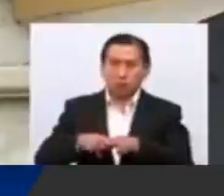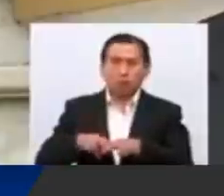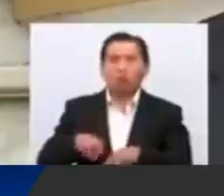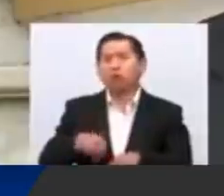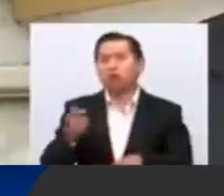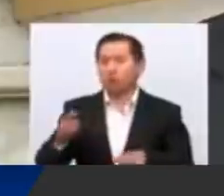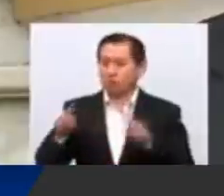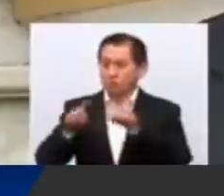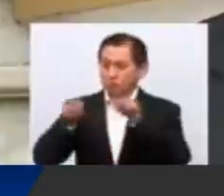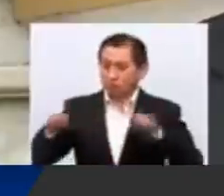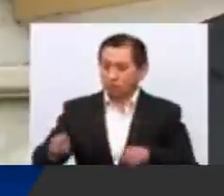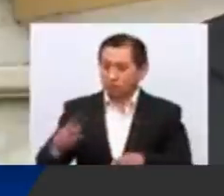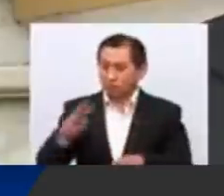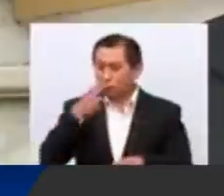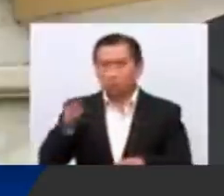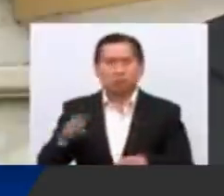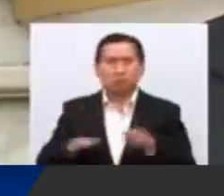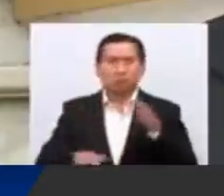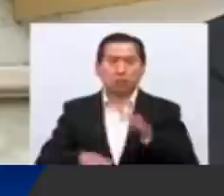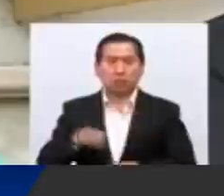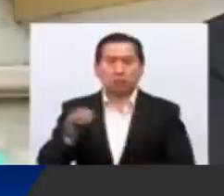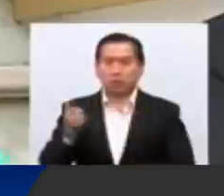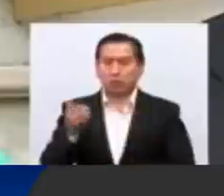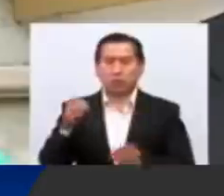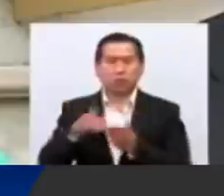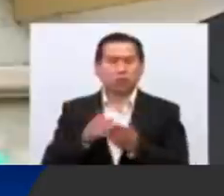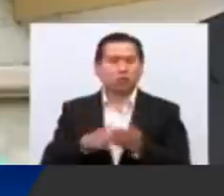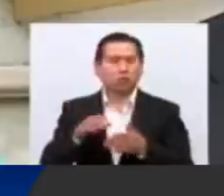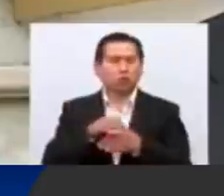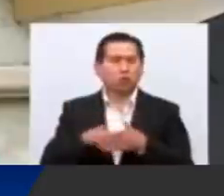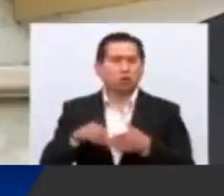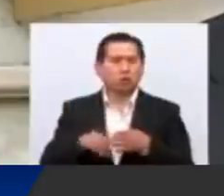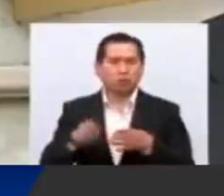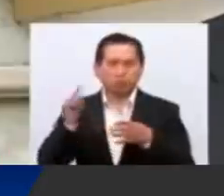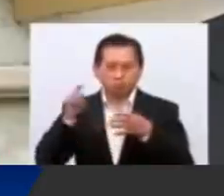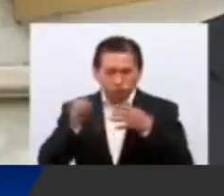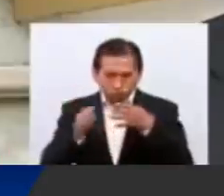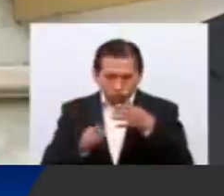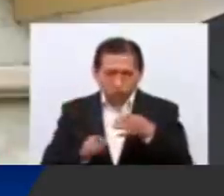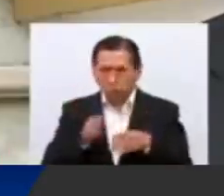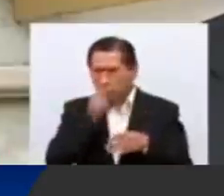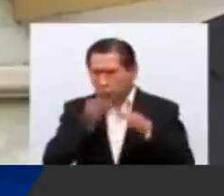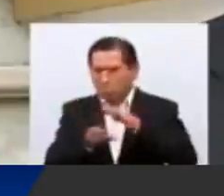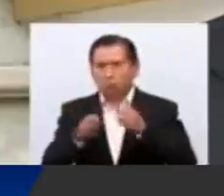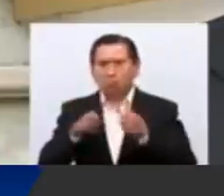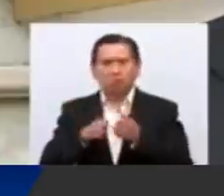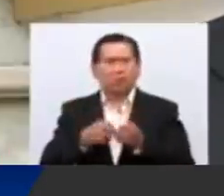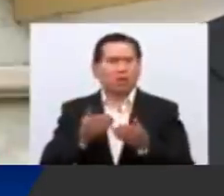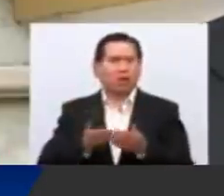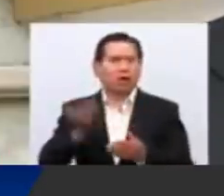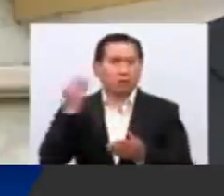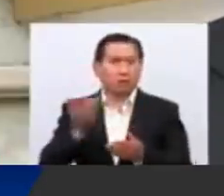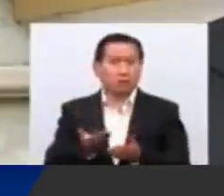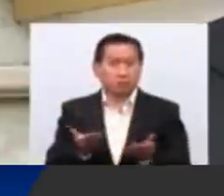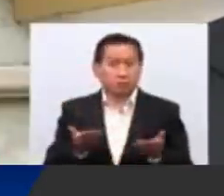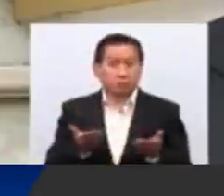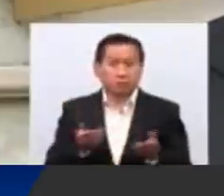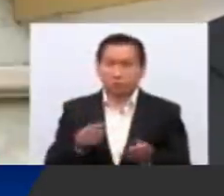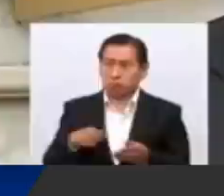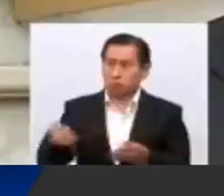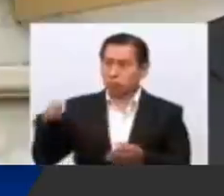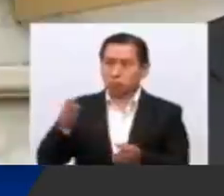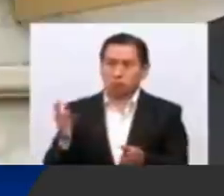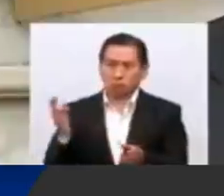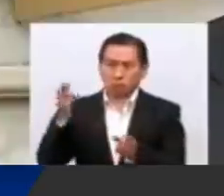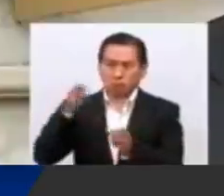los respiradores más de 10 millones de dólares. Entonces, son varios actos de corrupción que se han cometido. En consecuencia, ellos entraron